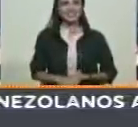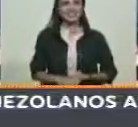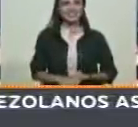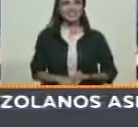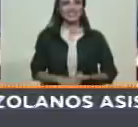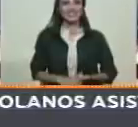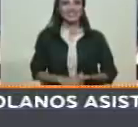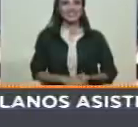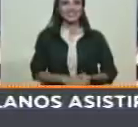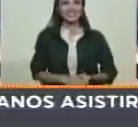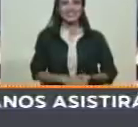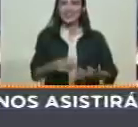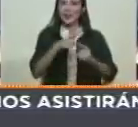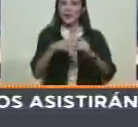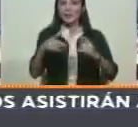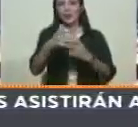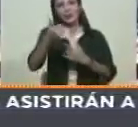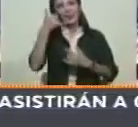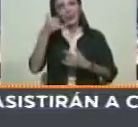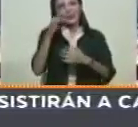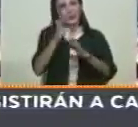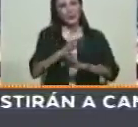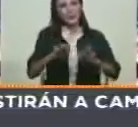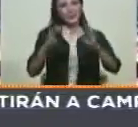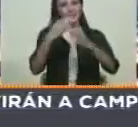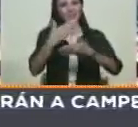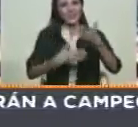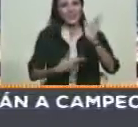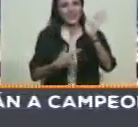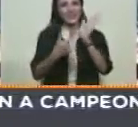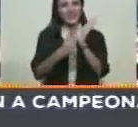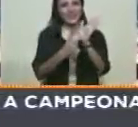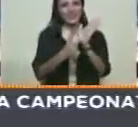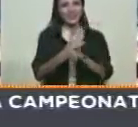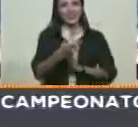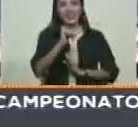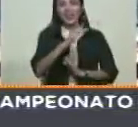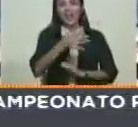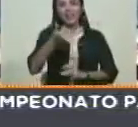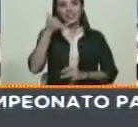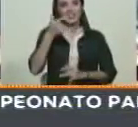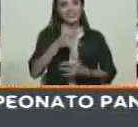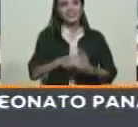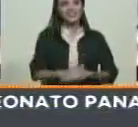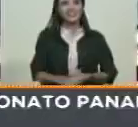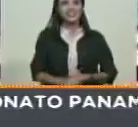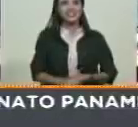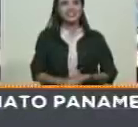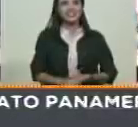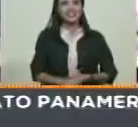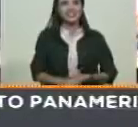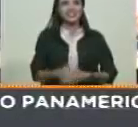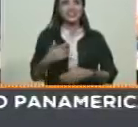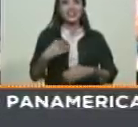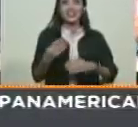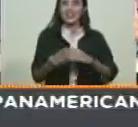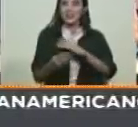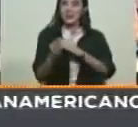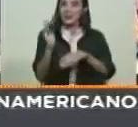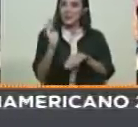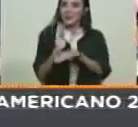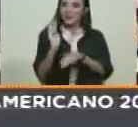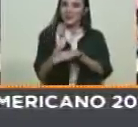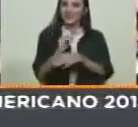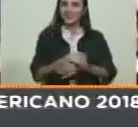pero no pusiste el teléfono aquí este teléfono bueno con mucho cuidado no me pega por